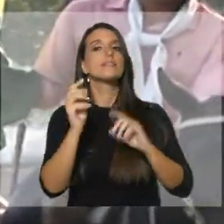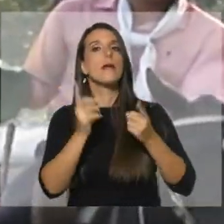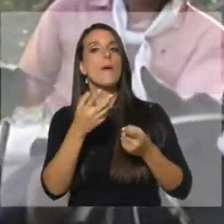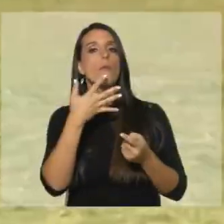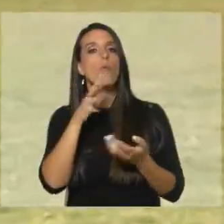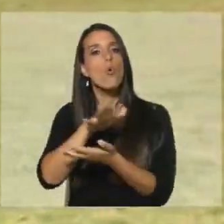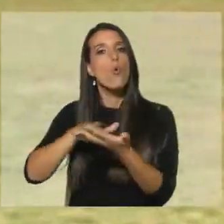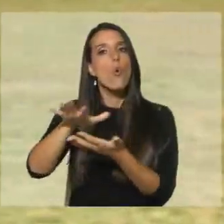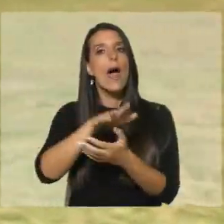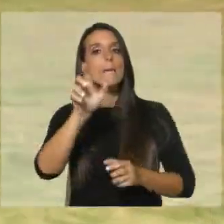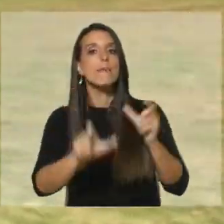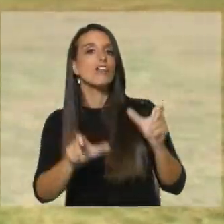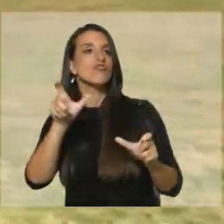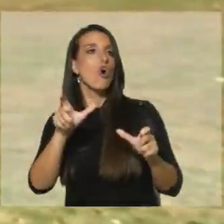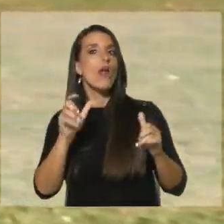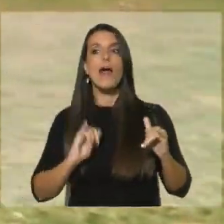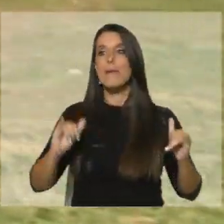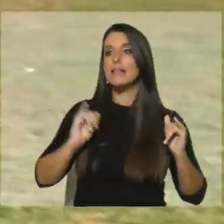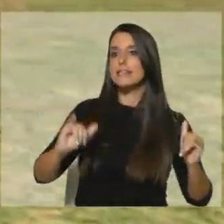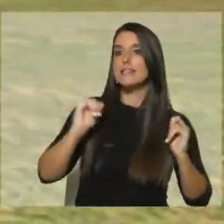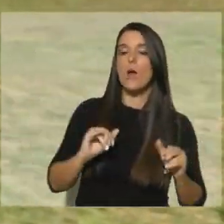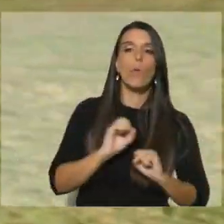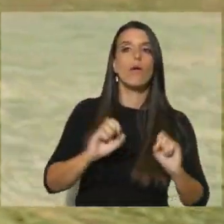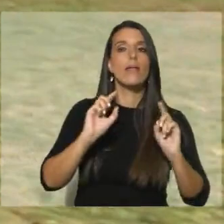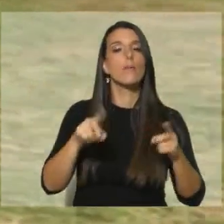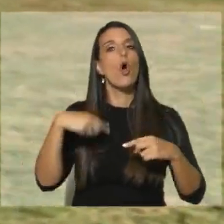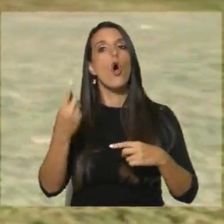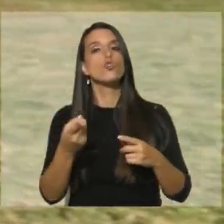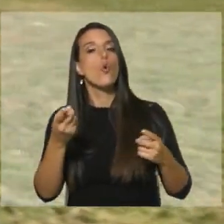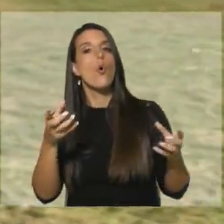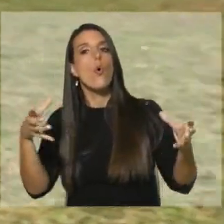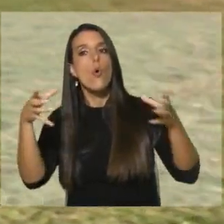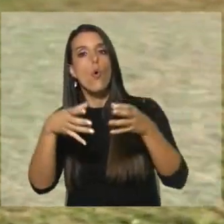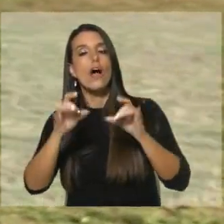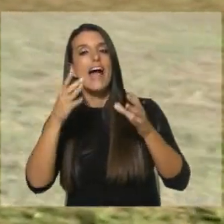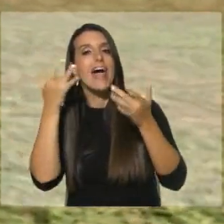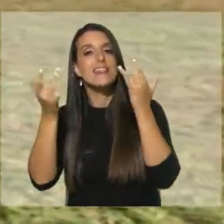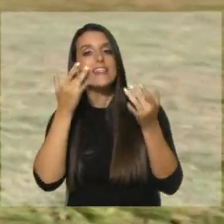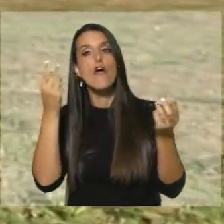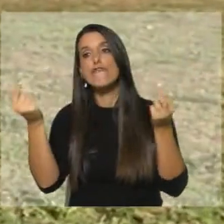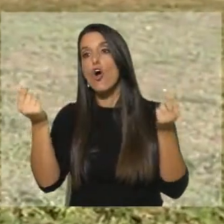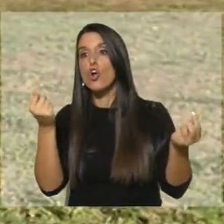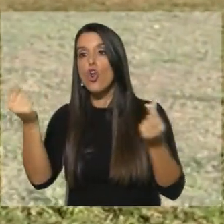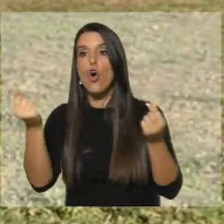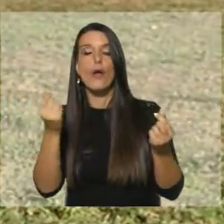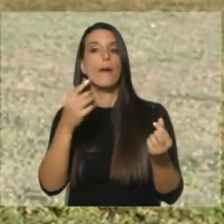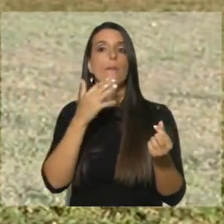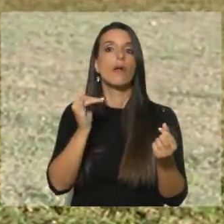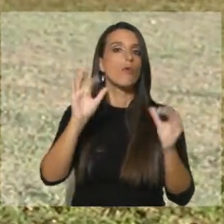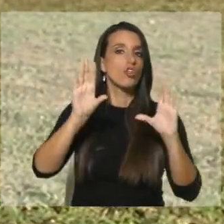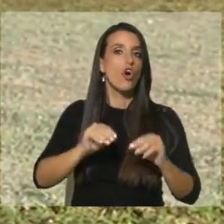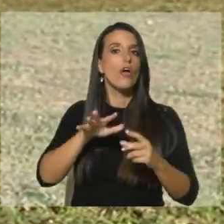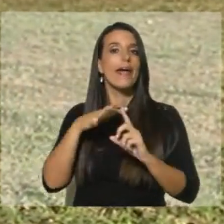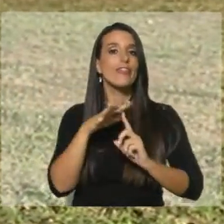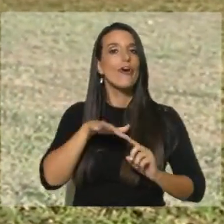espacios para la gente, para que vengan a pasar el día. Tenemos una peña folclórica que está funcionando durante todo el día para poder amenizar también todo este